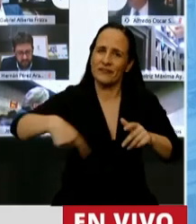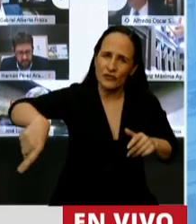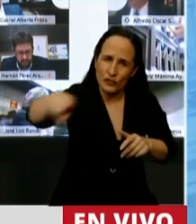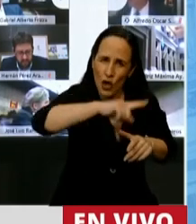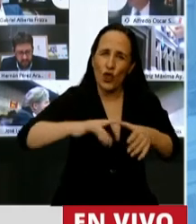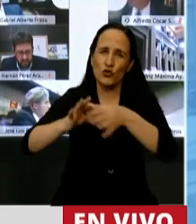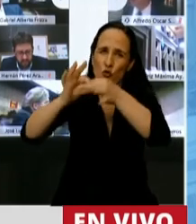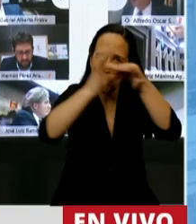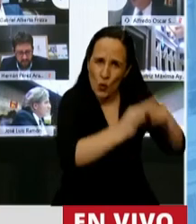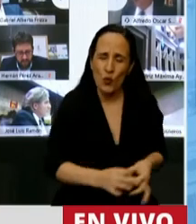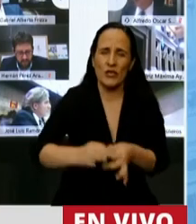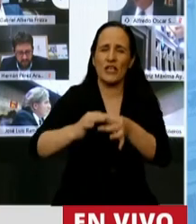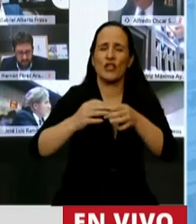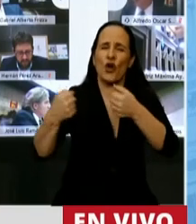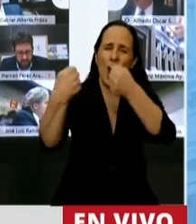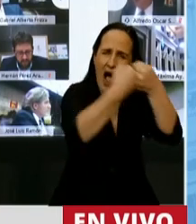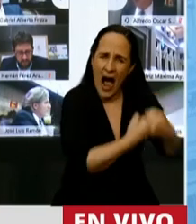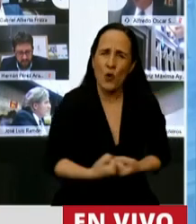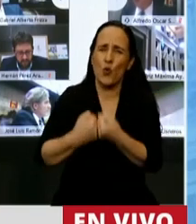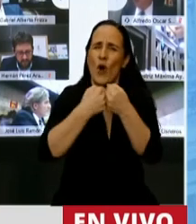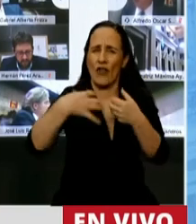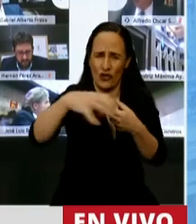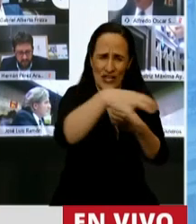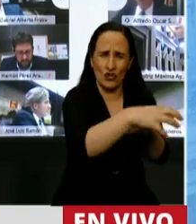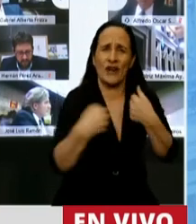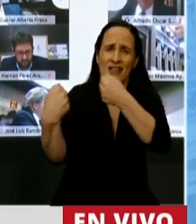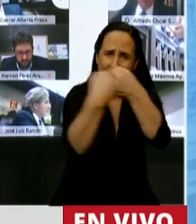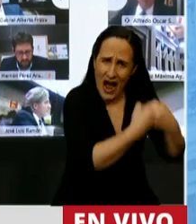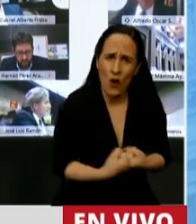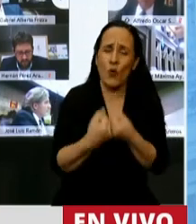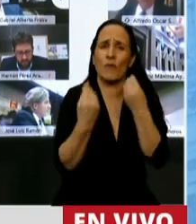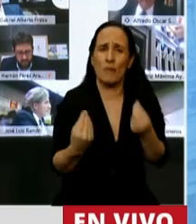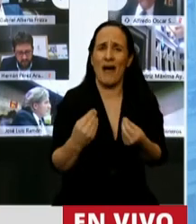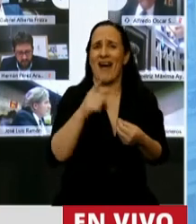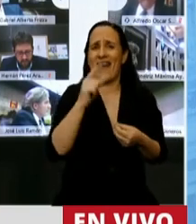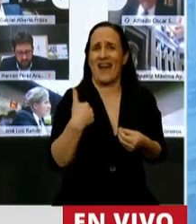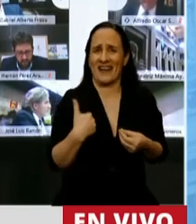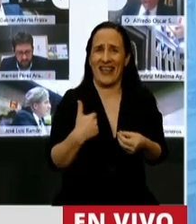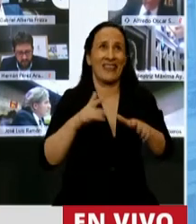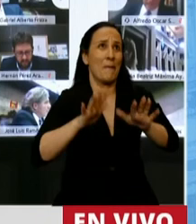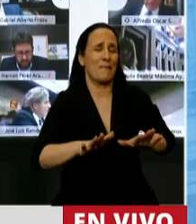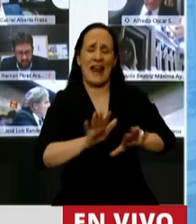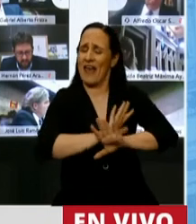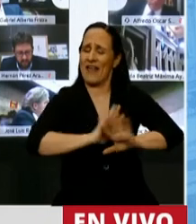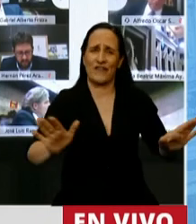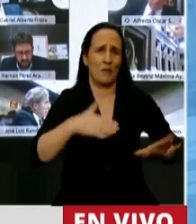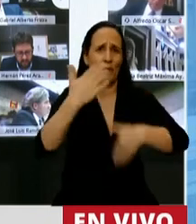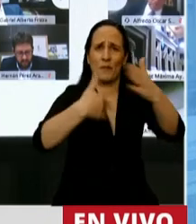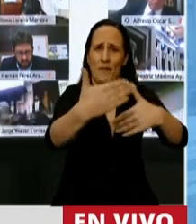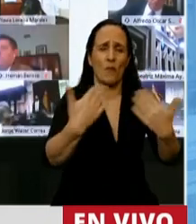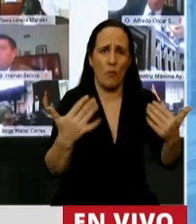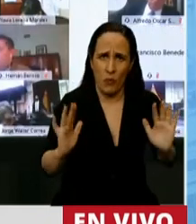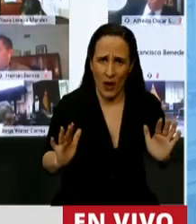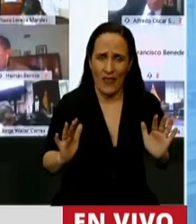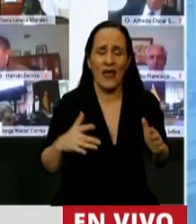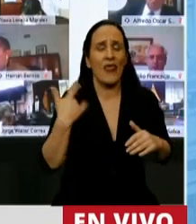consenso nacional, de acuerdo multisectorial, para que podamos finalmente sacar a la Argentina de esta postración en la que nos encontramos. Creo que hay